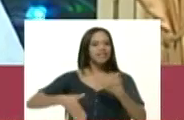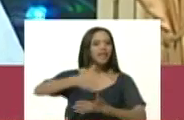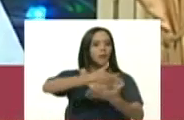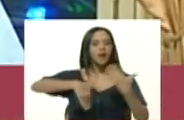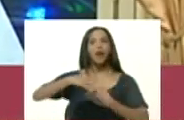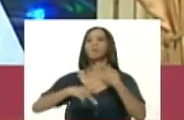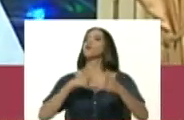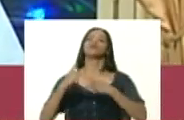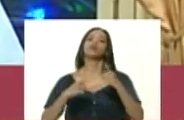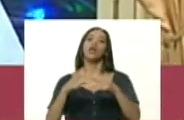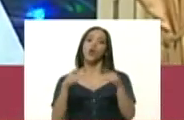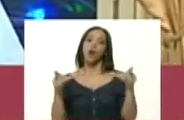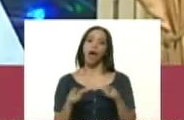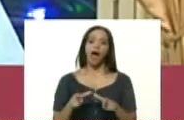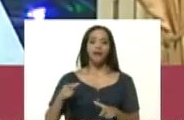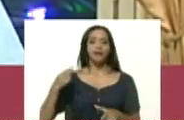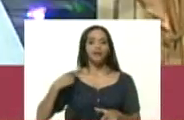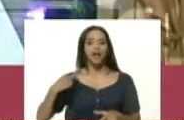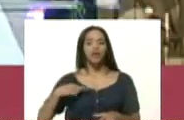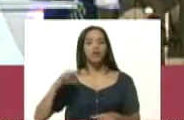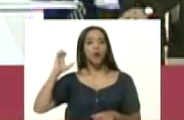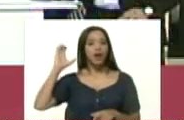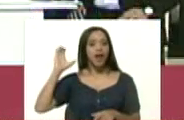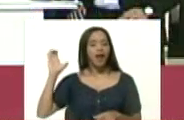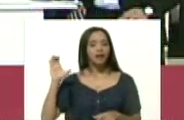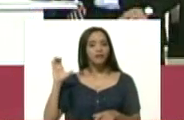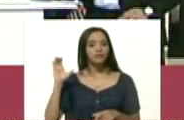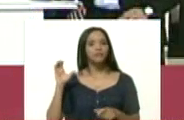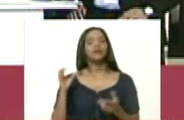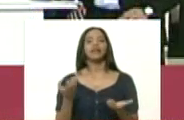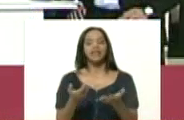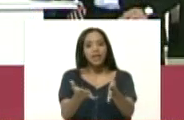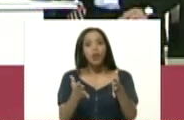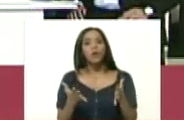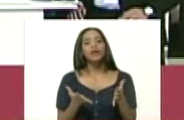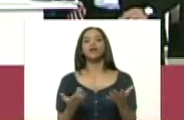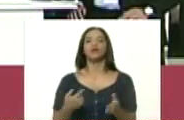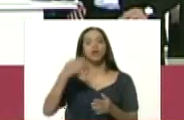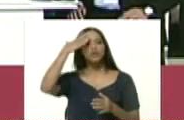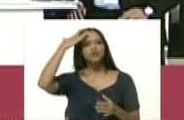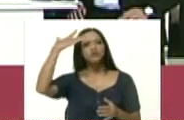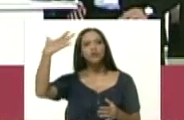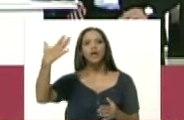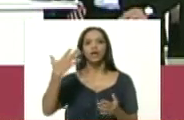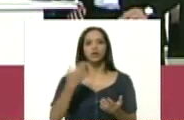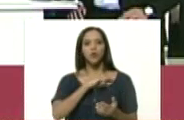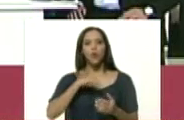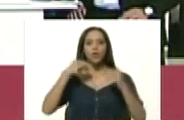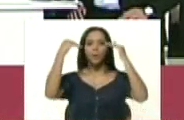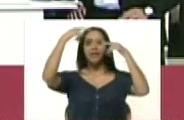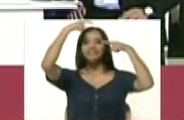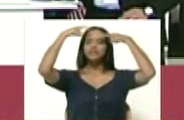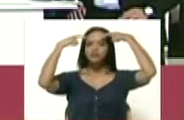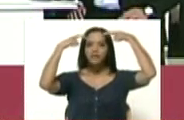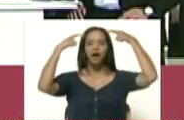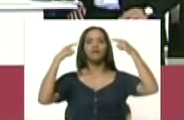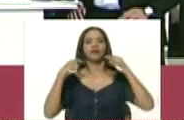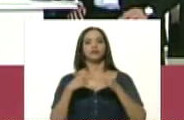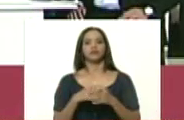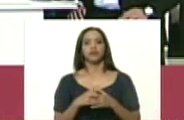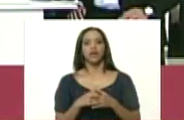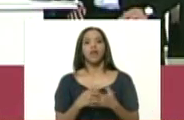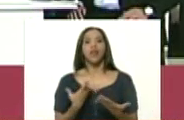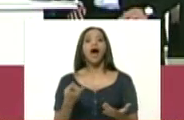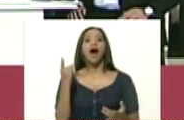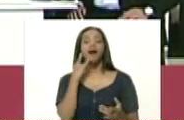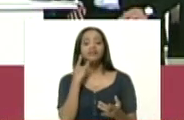local, regional, y de lograr lo que era un sueño para nuestro comandante Hugo Chávez, la activación